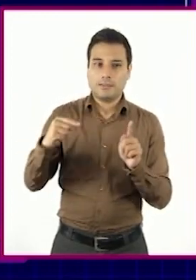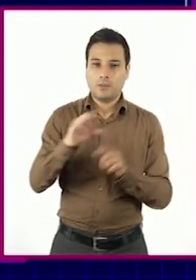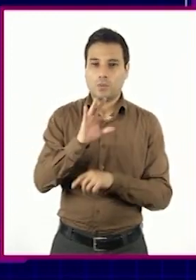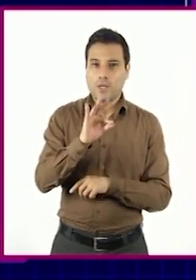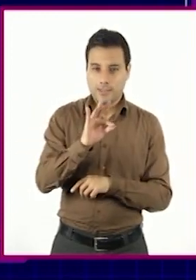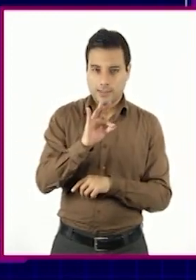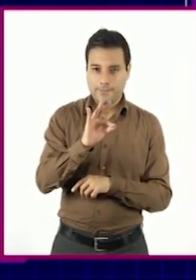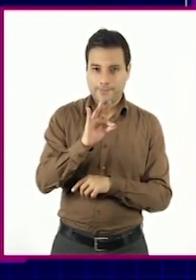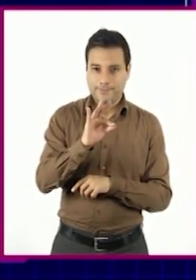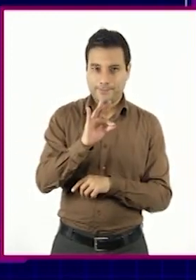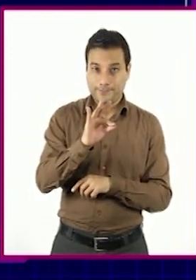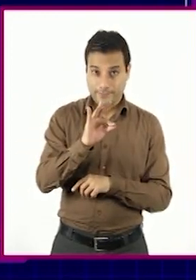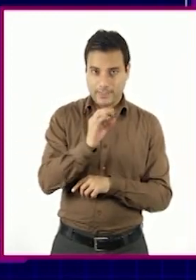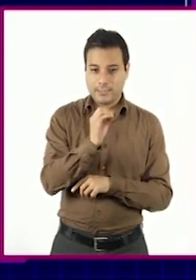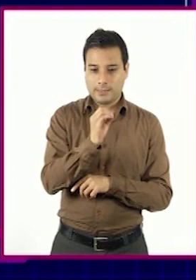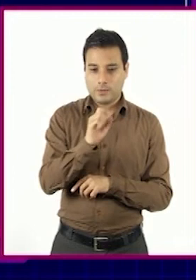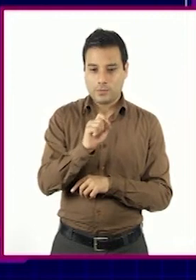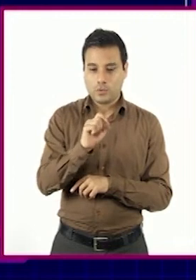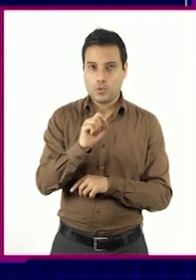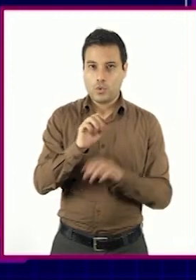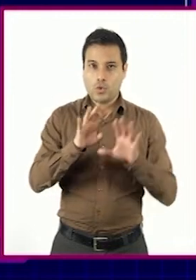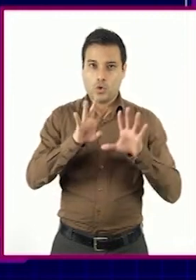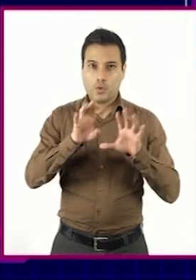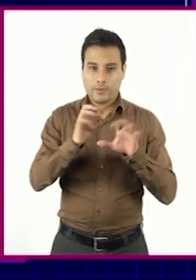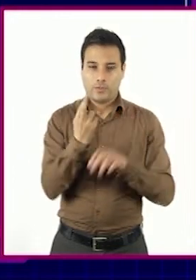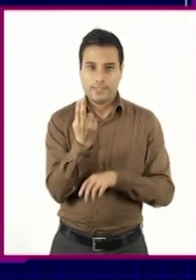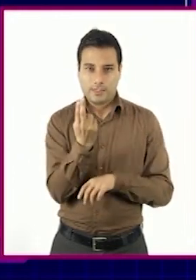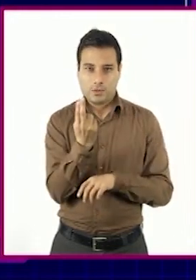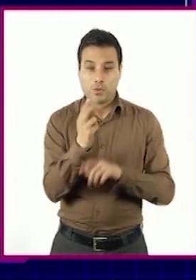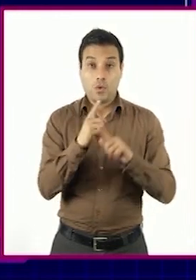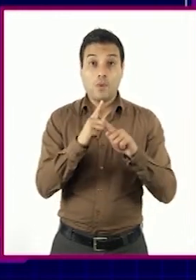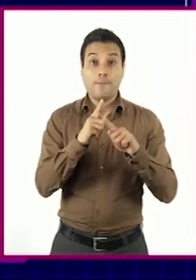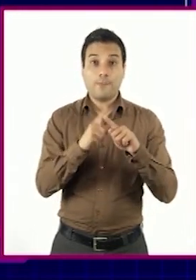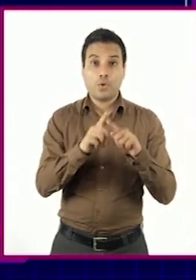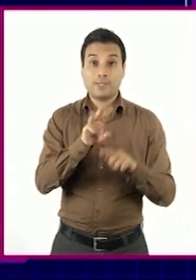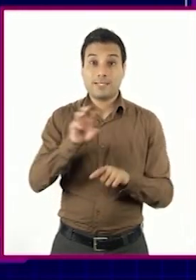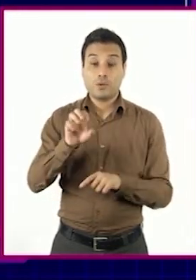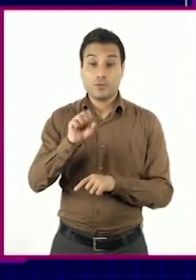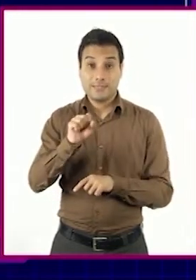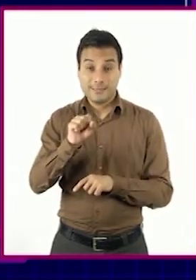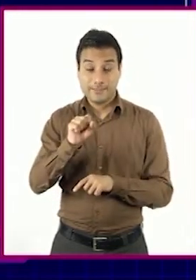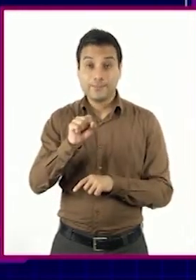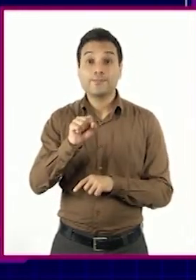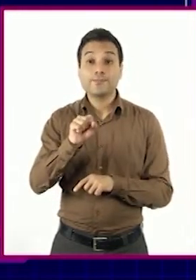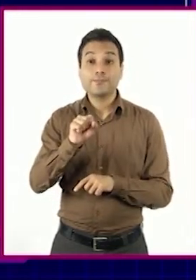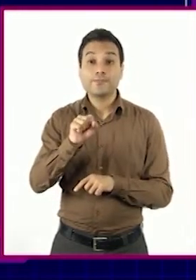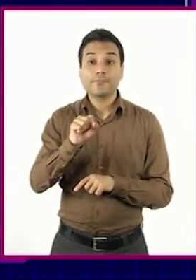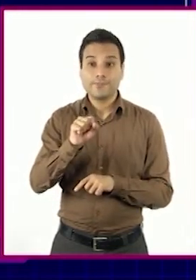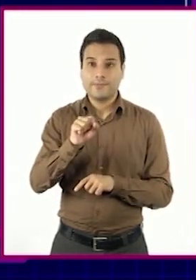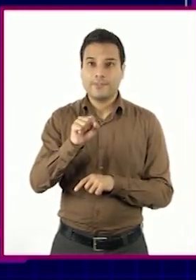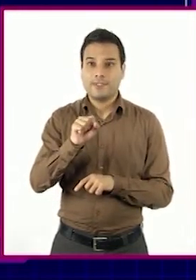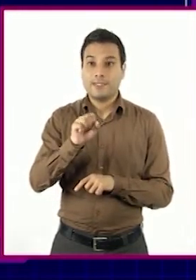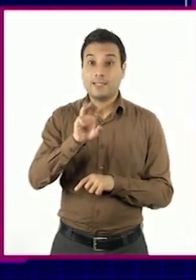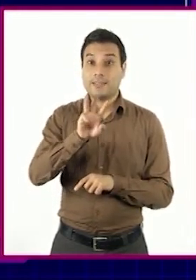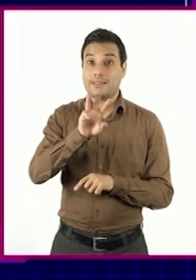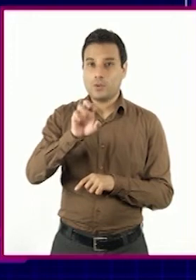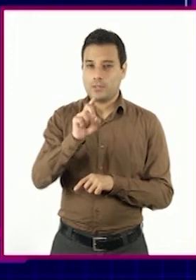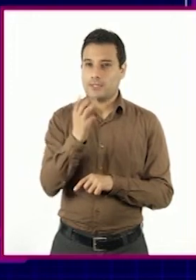Su cociente es 0.925. Multiplicado por 360 grados, el resultado